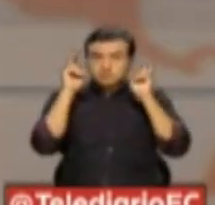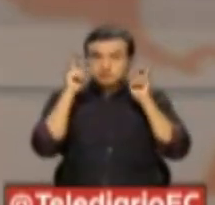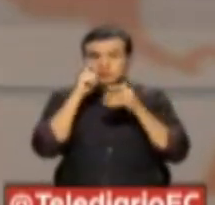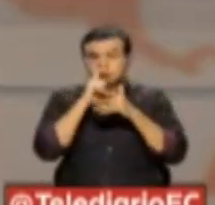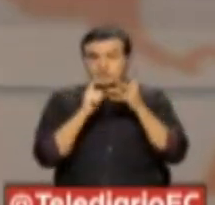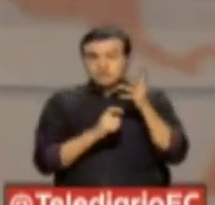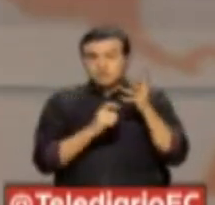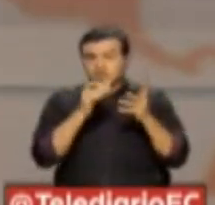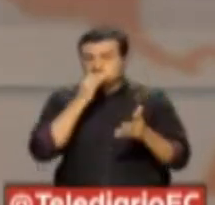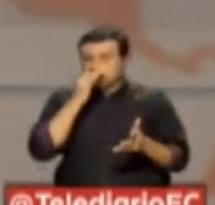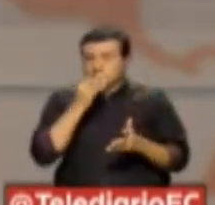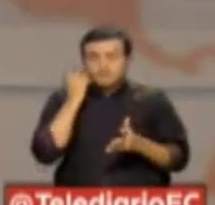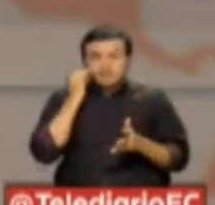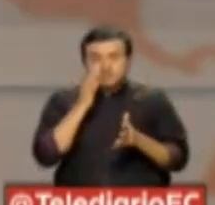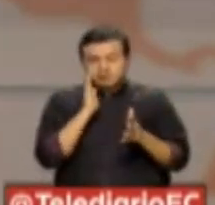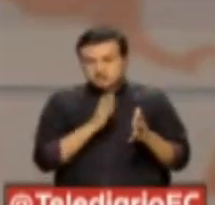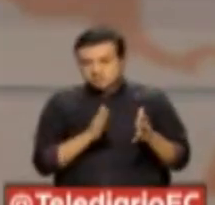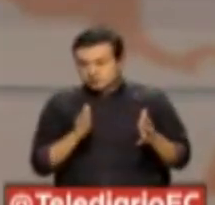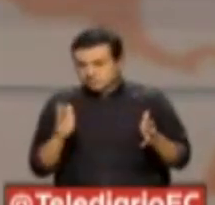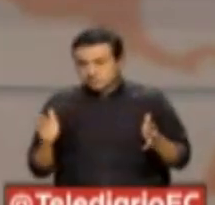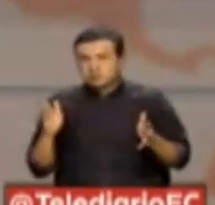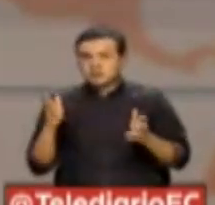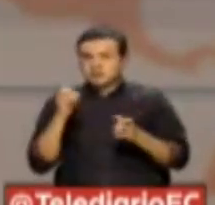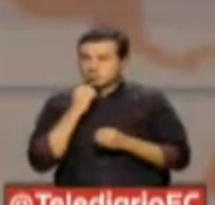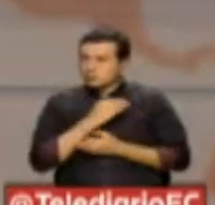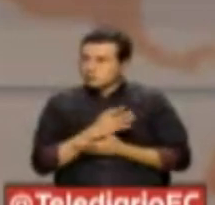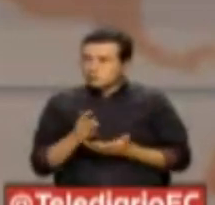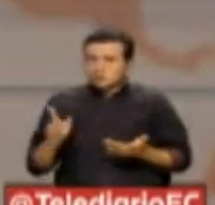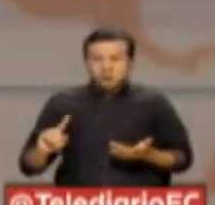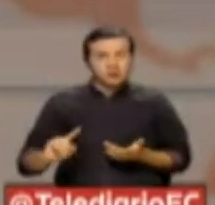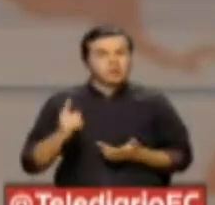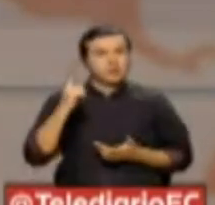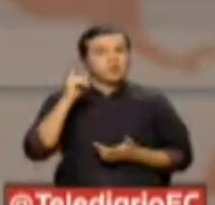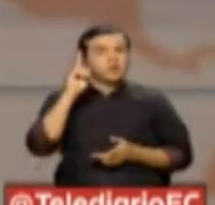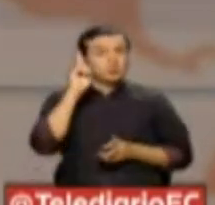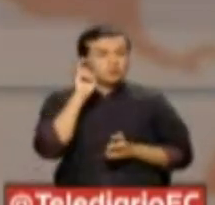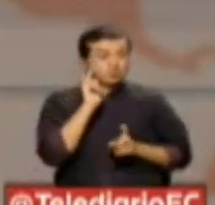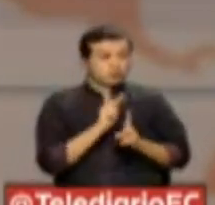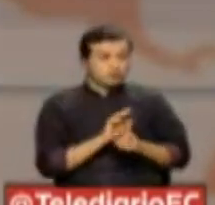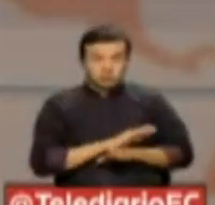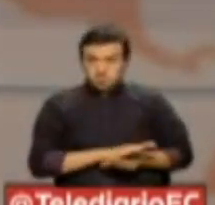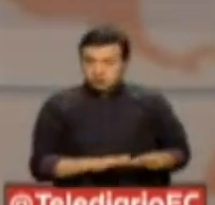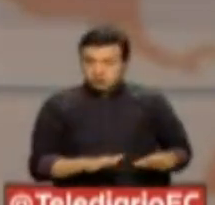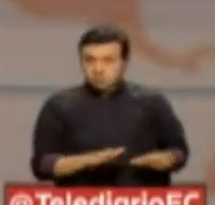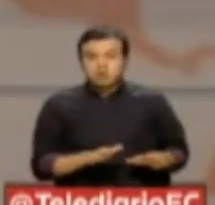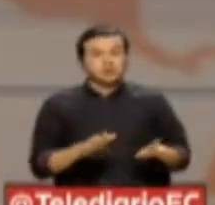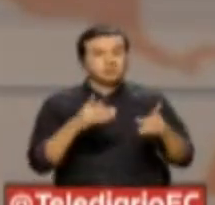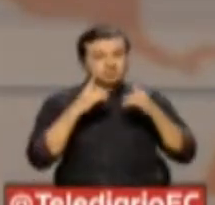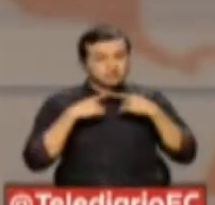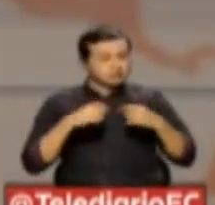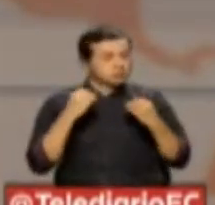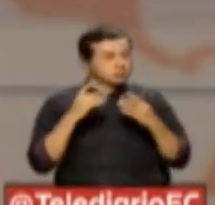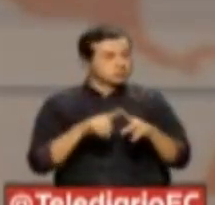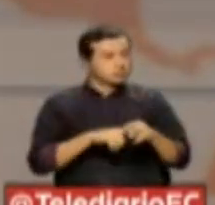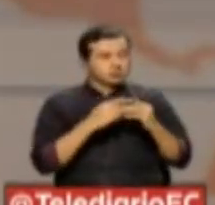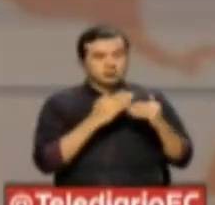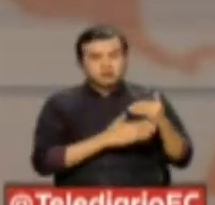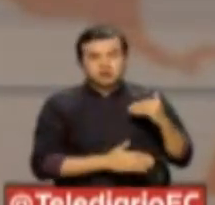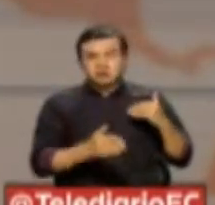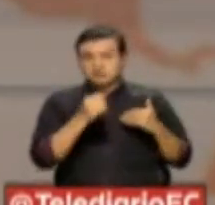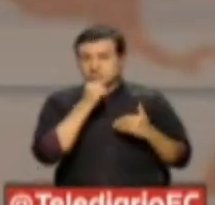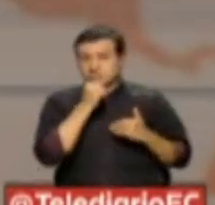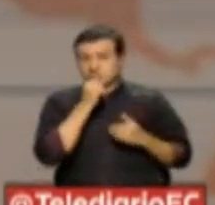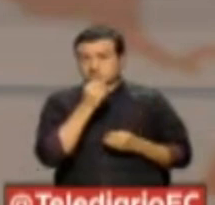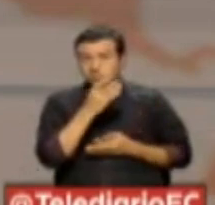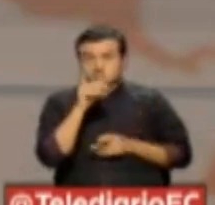necesidad de cumplir los plazos y quiero decirle que no solamente tiene que ver con esto vuelvo a la forma como comencé esta entrevista